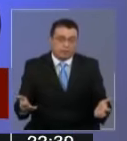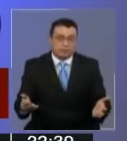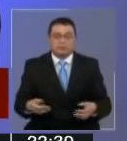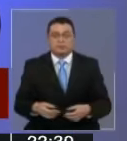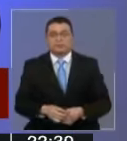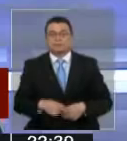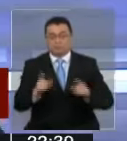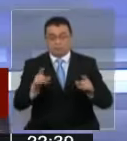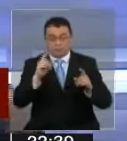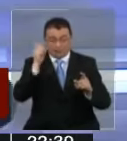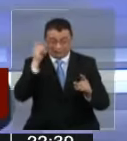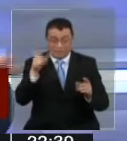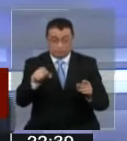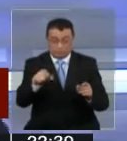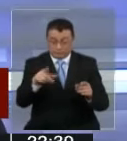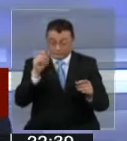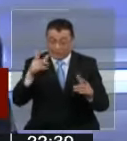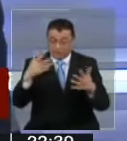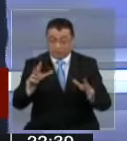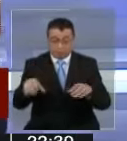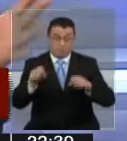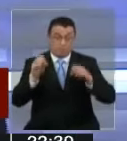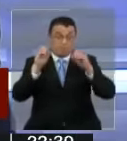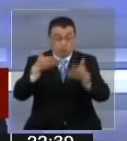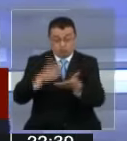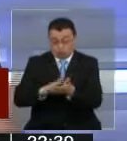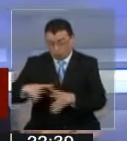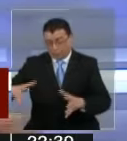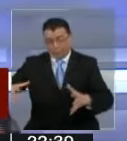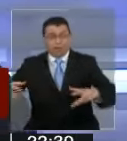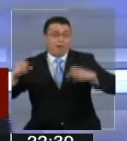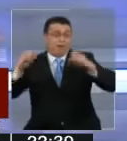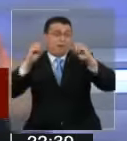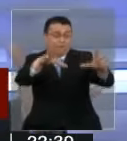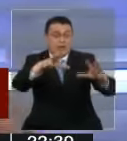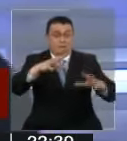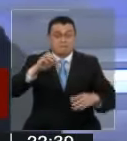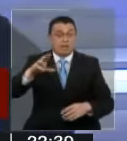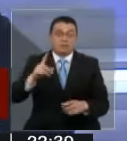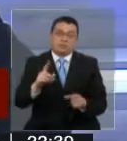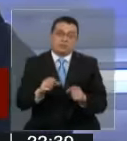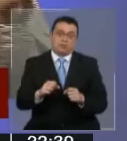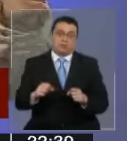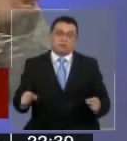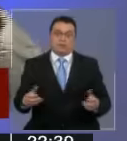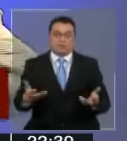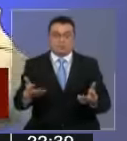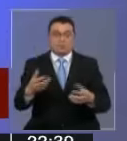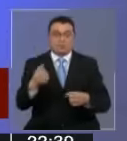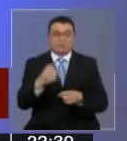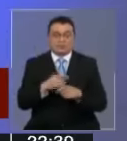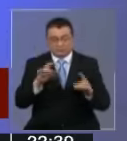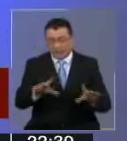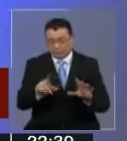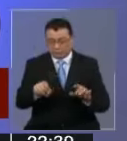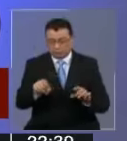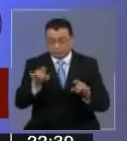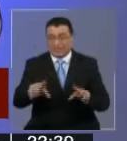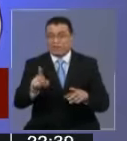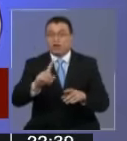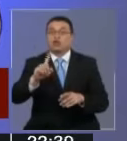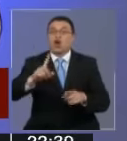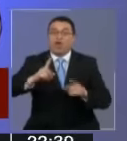Exactamente. O sea, probablemente hay, claro, hay una participación. No sabemos exactamente qué responsabilidad. ¿Cuál es la responsabilidad final en el proceso? Pero sabemos que eso